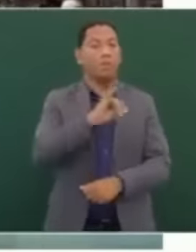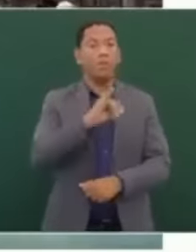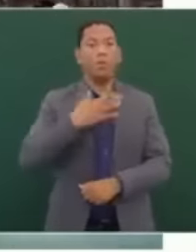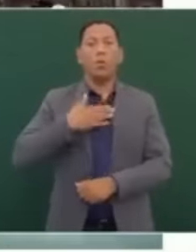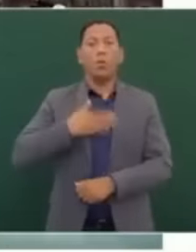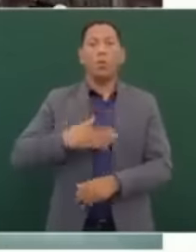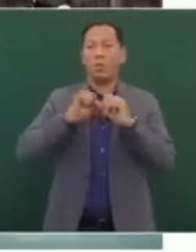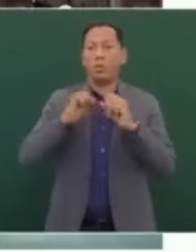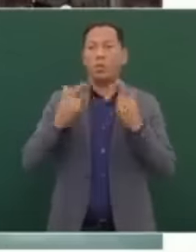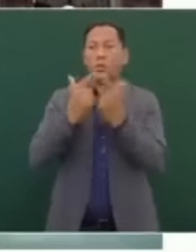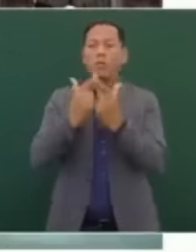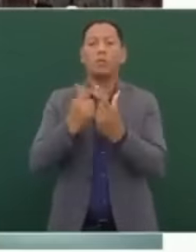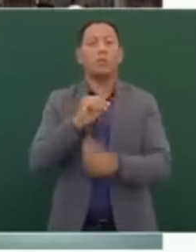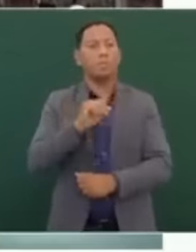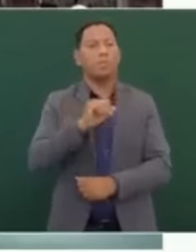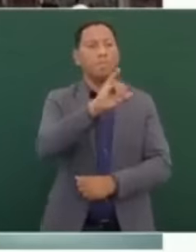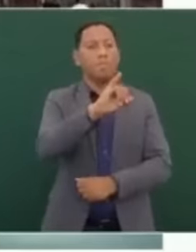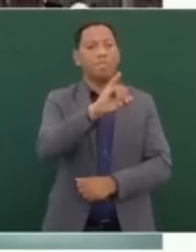justicia social,